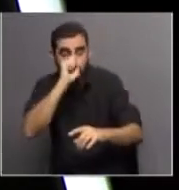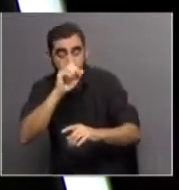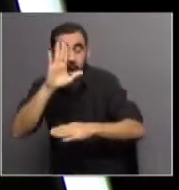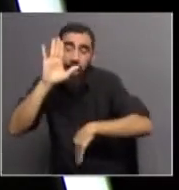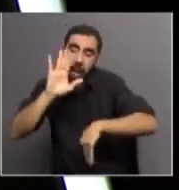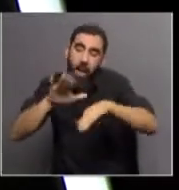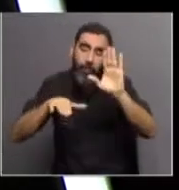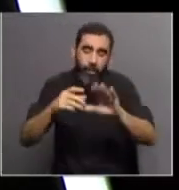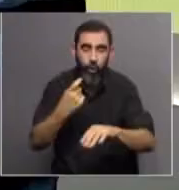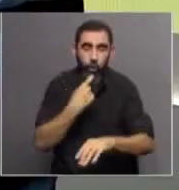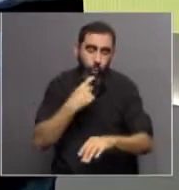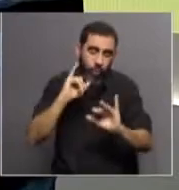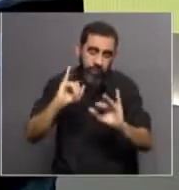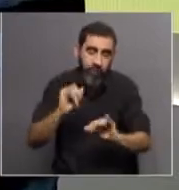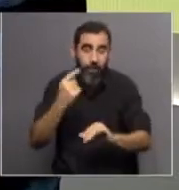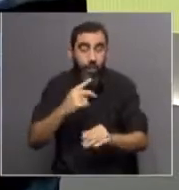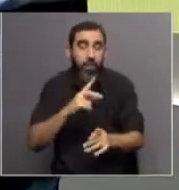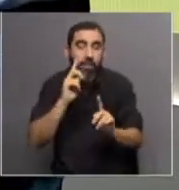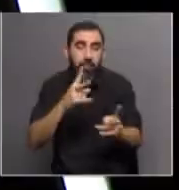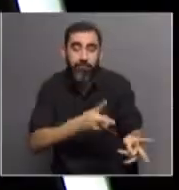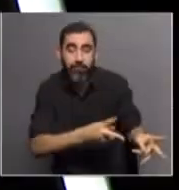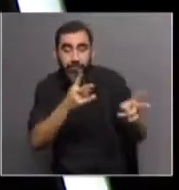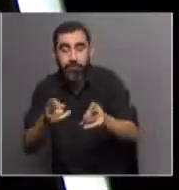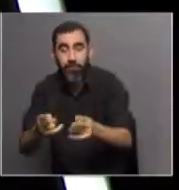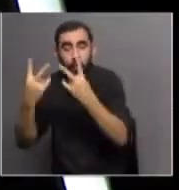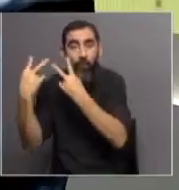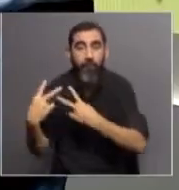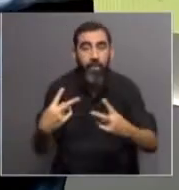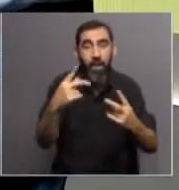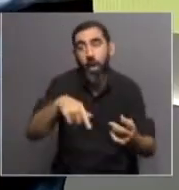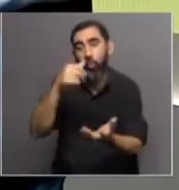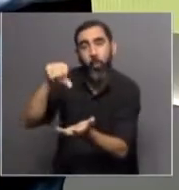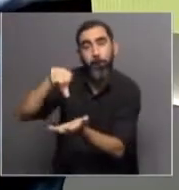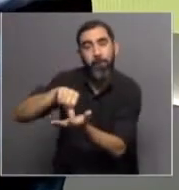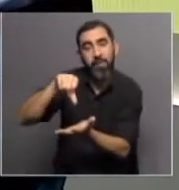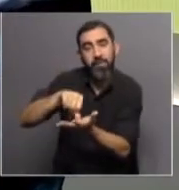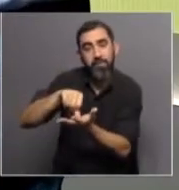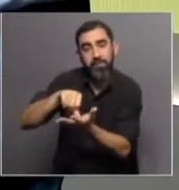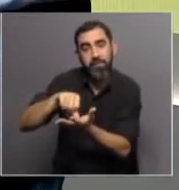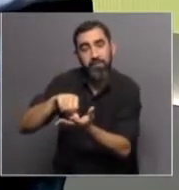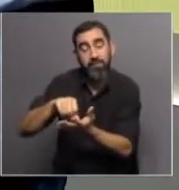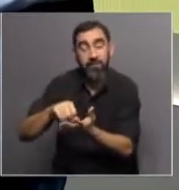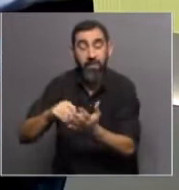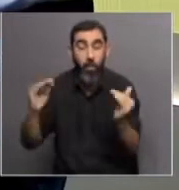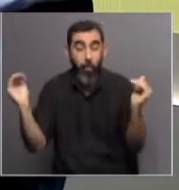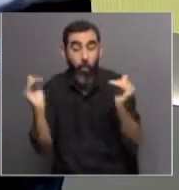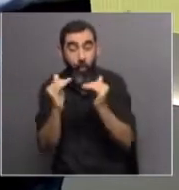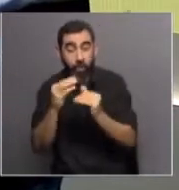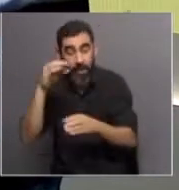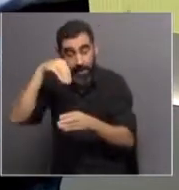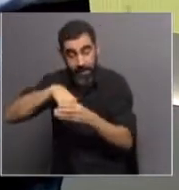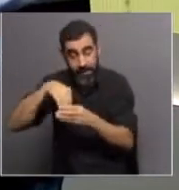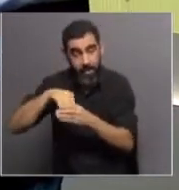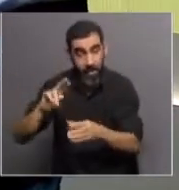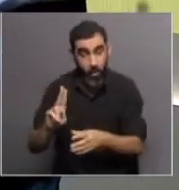mayoría todavía en rojo, y en una segunda etapa con los que van al exterior? Bueno, sí, la movilidad interna